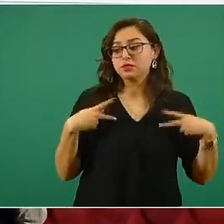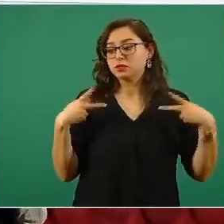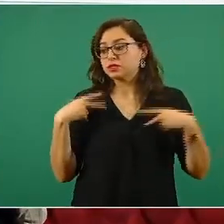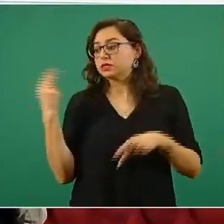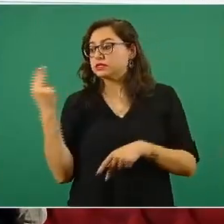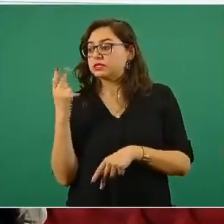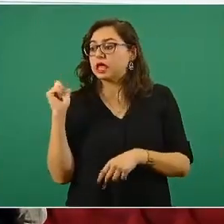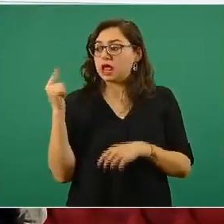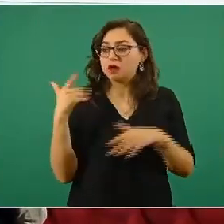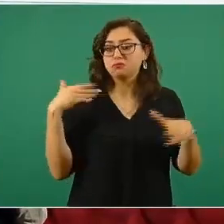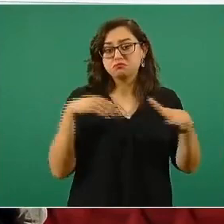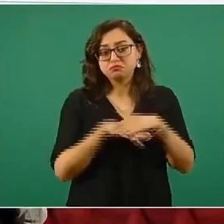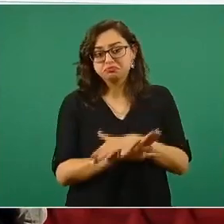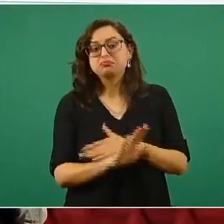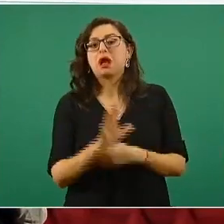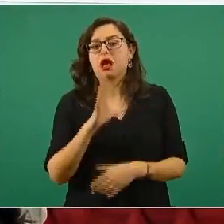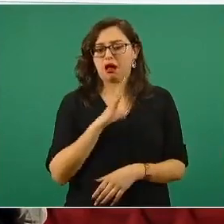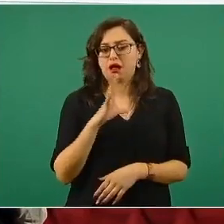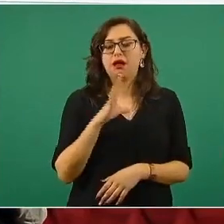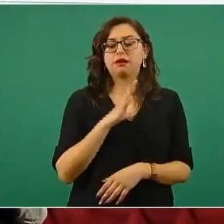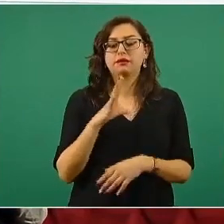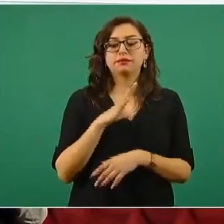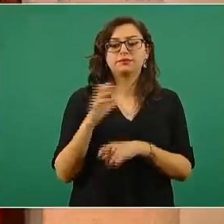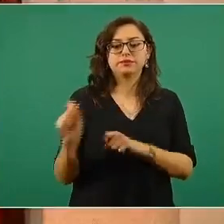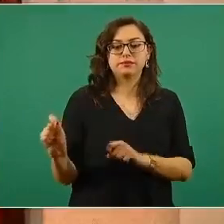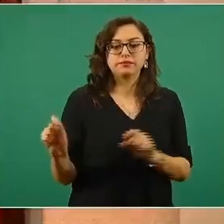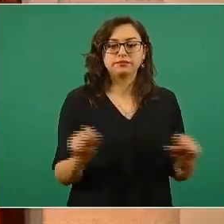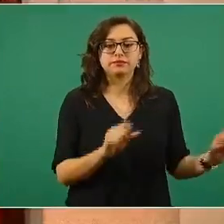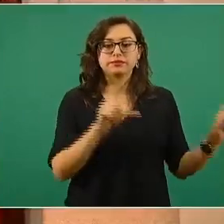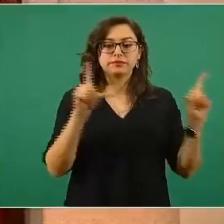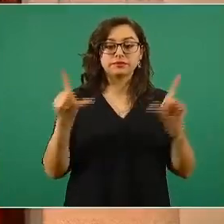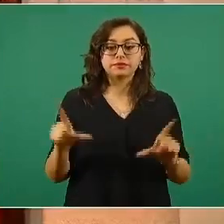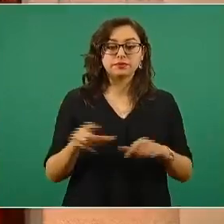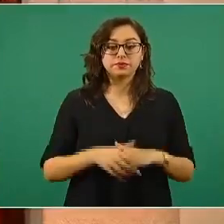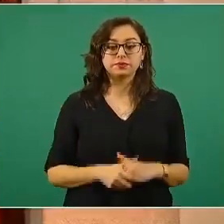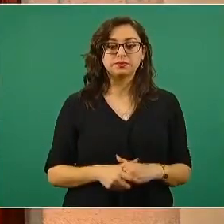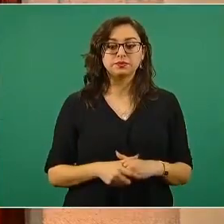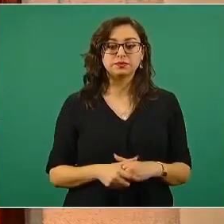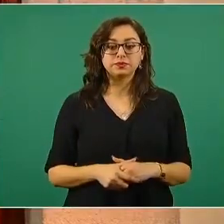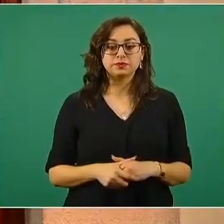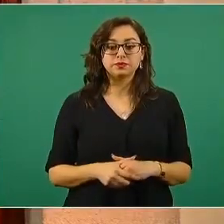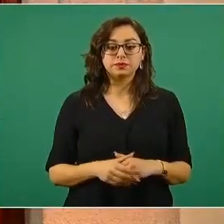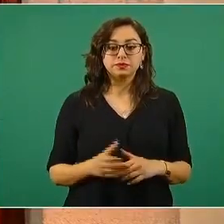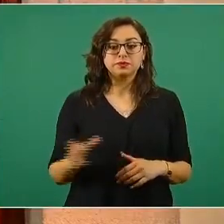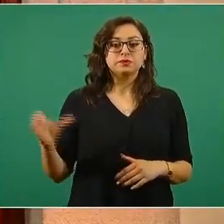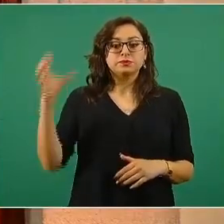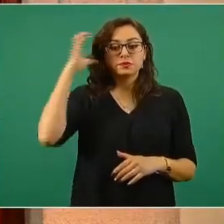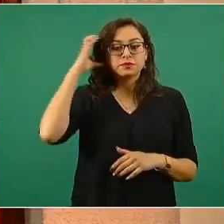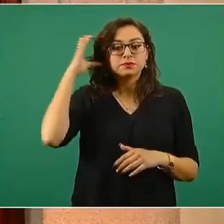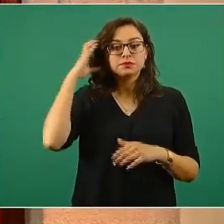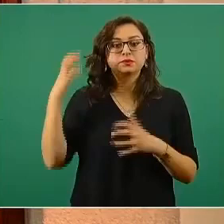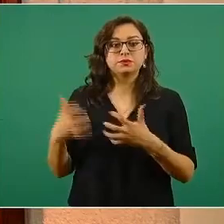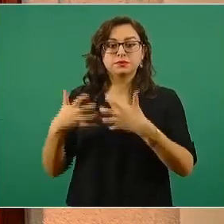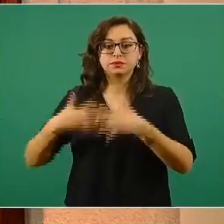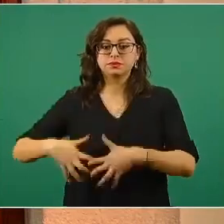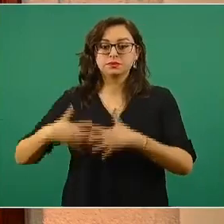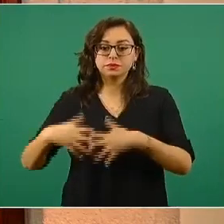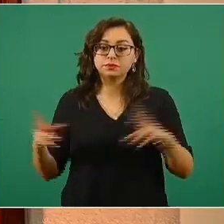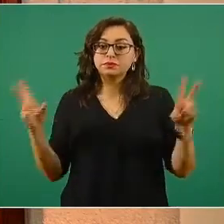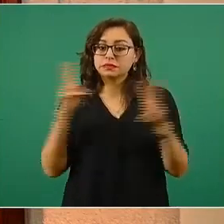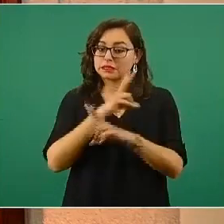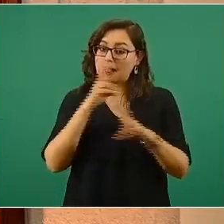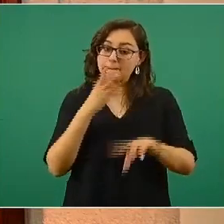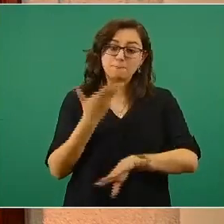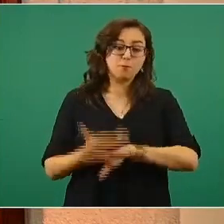tipo de atención. Si vemos la siguiente diapositiva, ahora vamos a actualizar las camas con ventilador, ahora sí para los pacientes